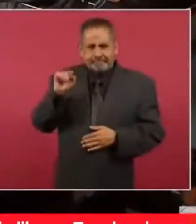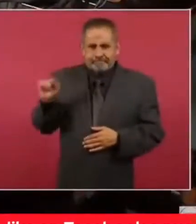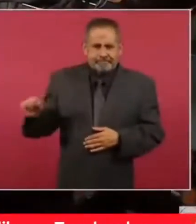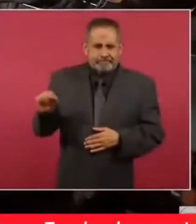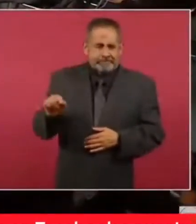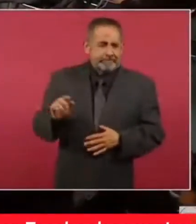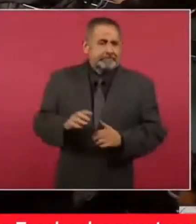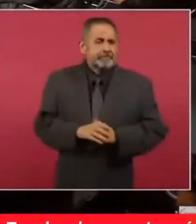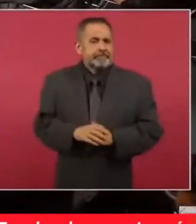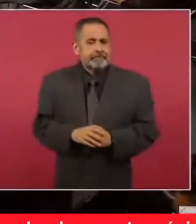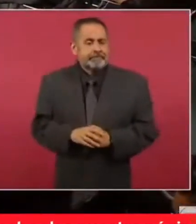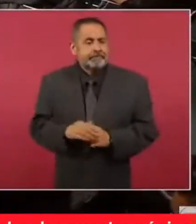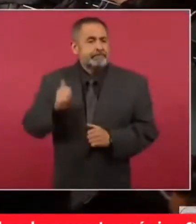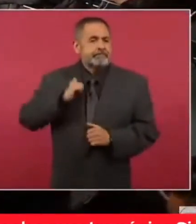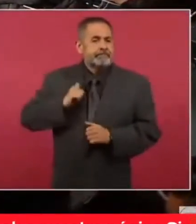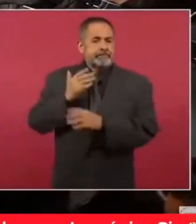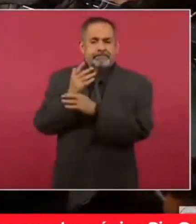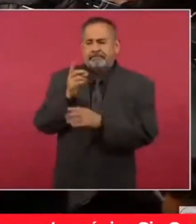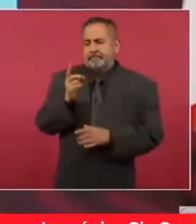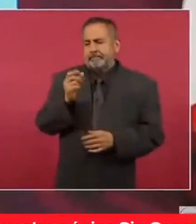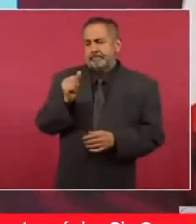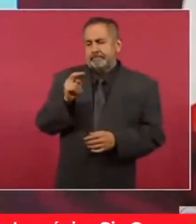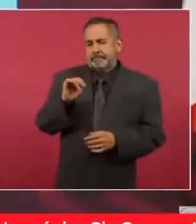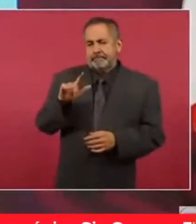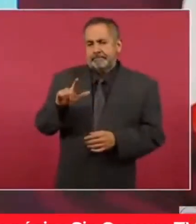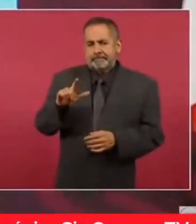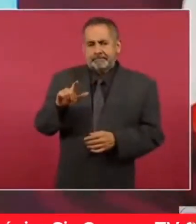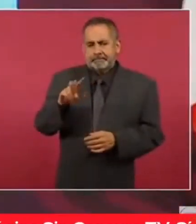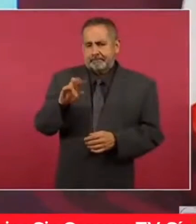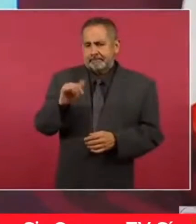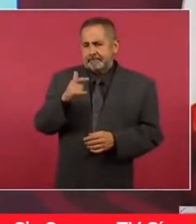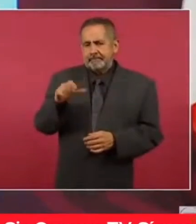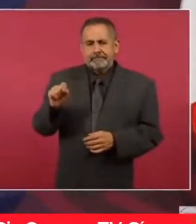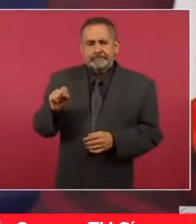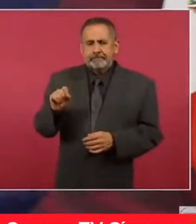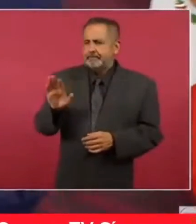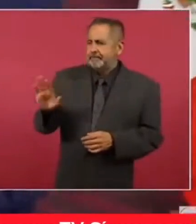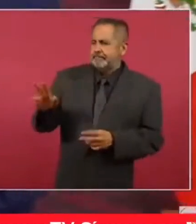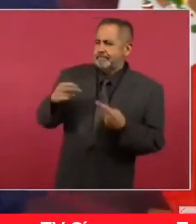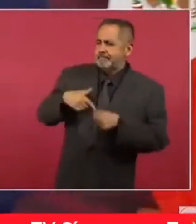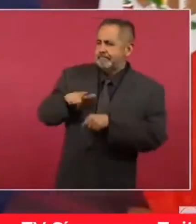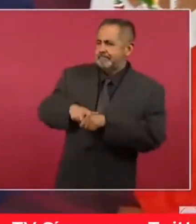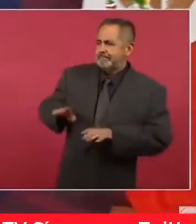decía Don Daniel Rocío Villegas el estilo personal este